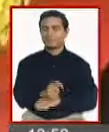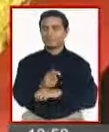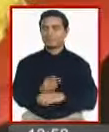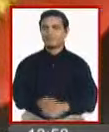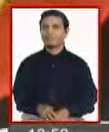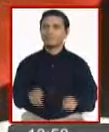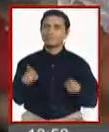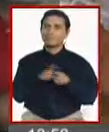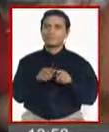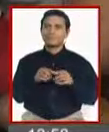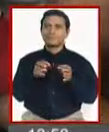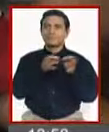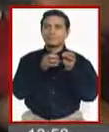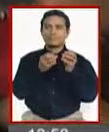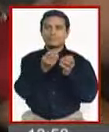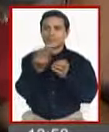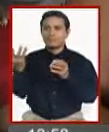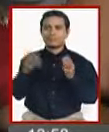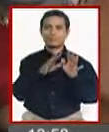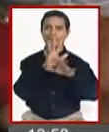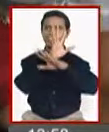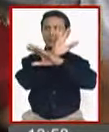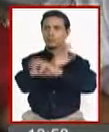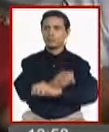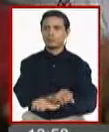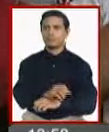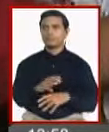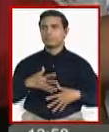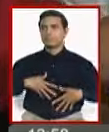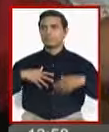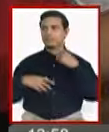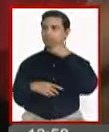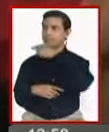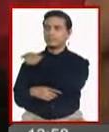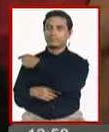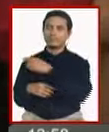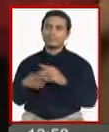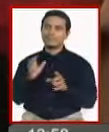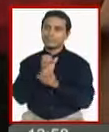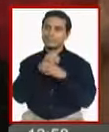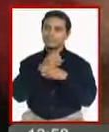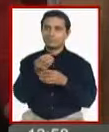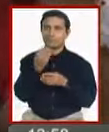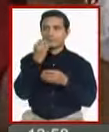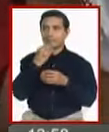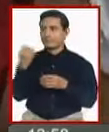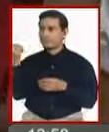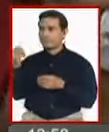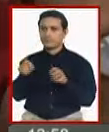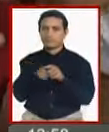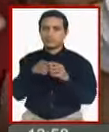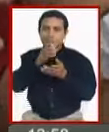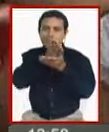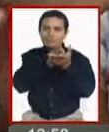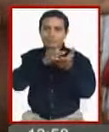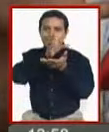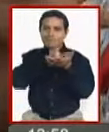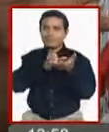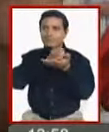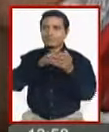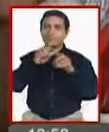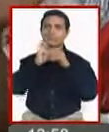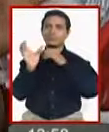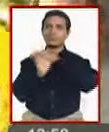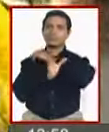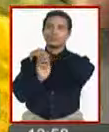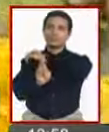las fiestas carnestolentas. Esta es la torta que le llamamos nosotros. Es una masa bien diferente a las demás. Es la torta de